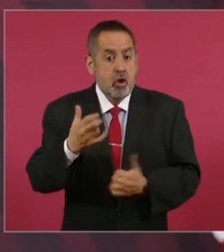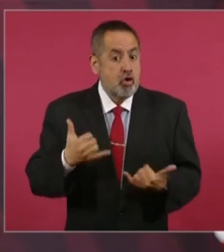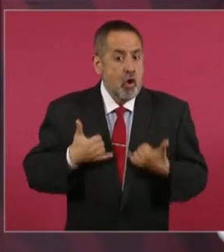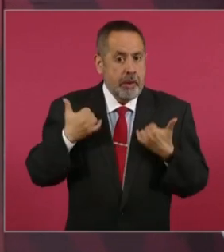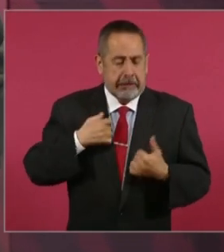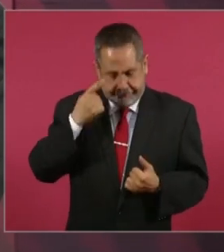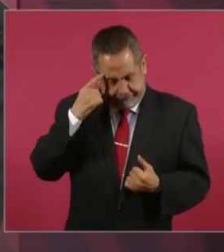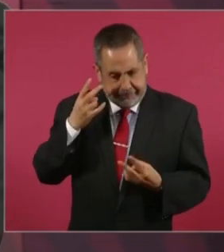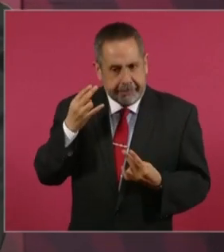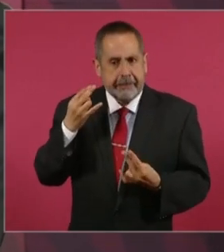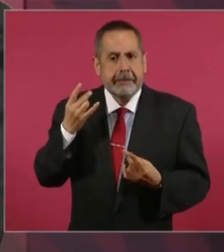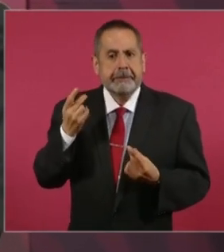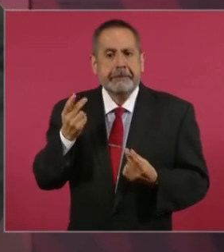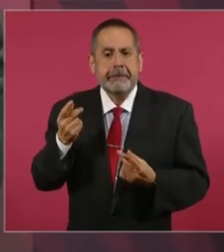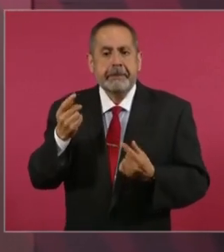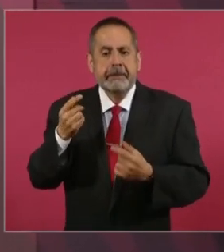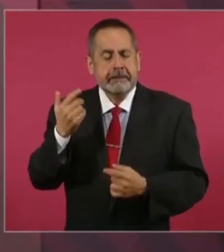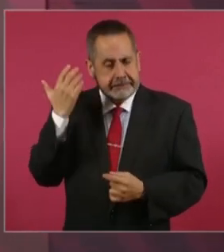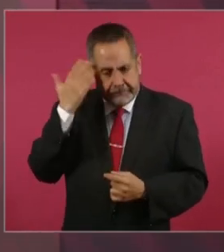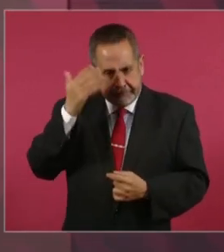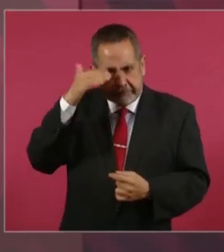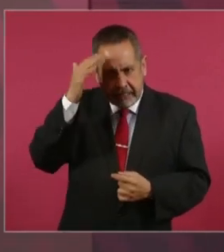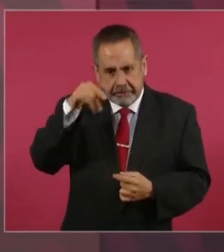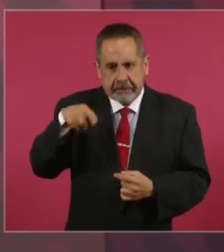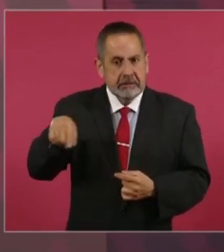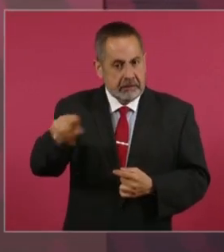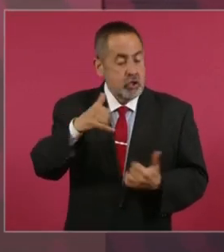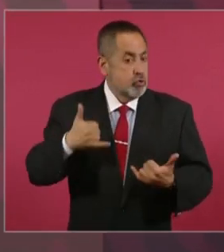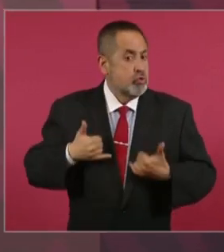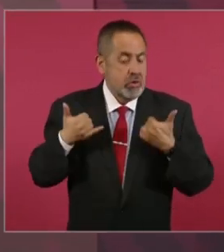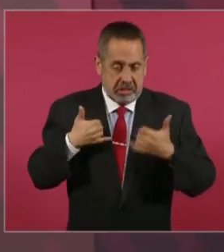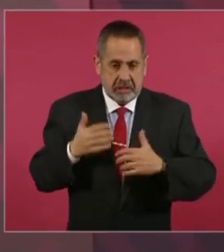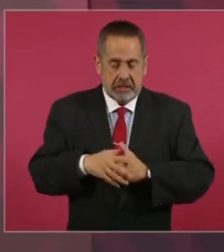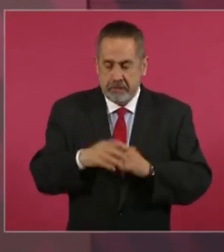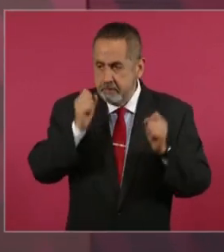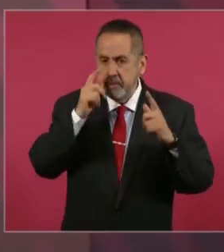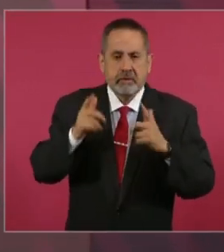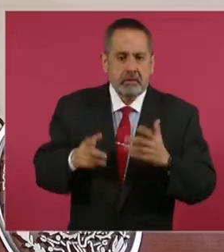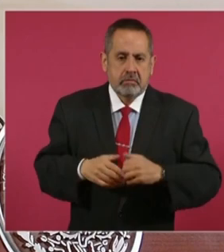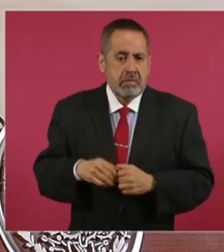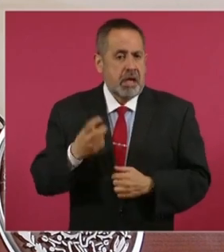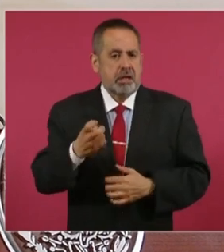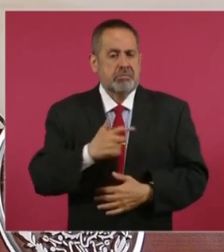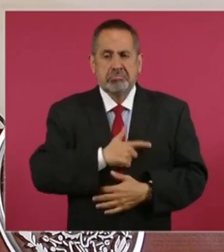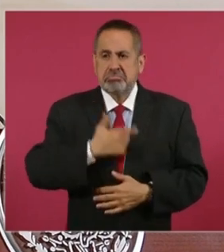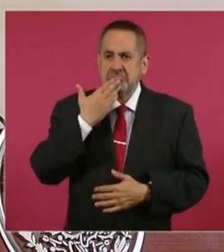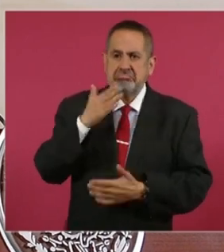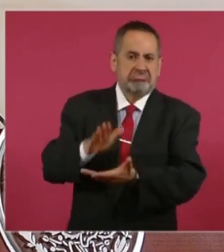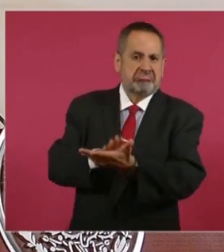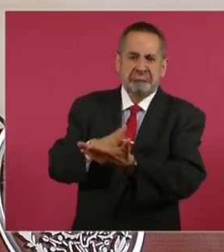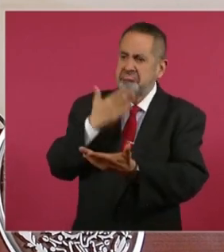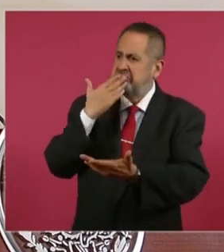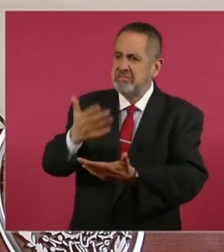muy, muy, muy, muy, muy despiertos. También me da mucho gusto porque